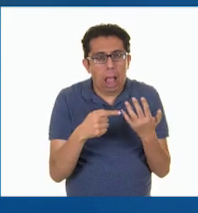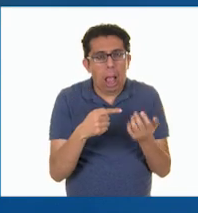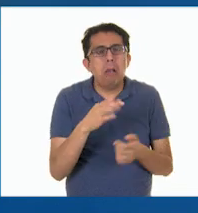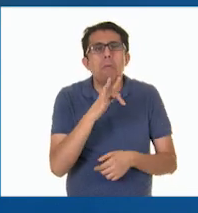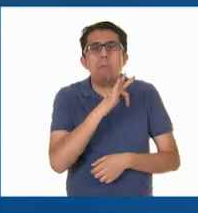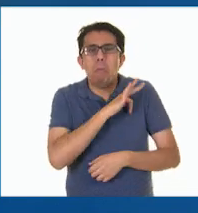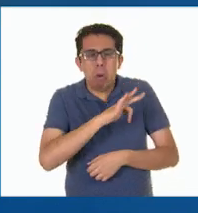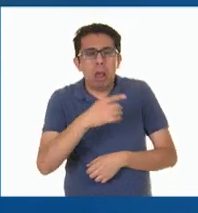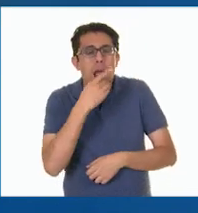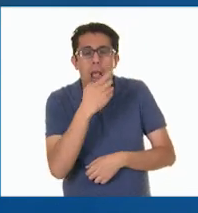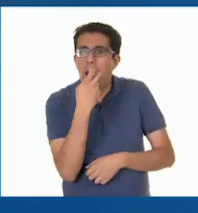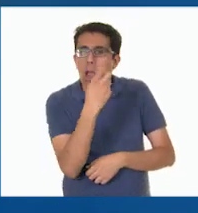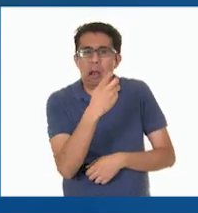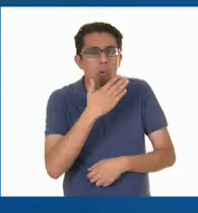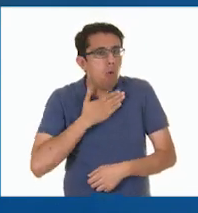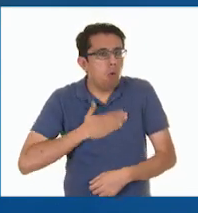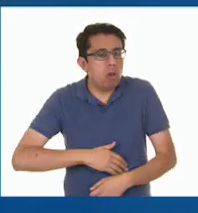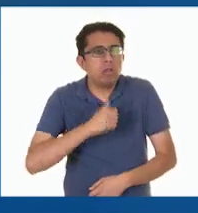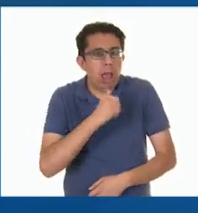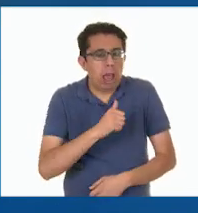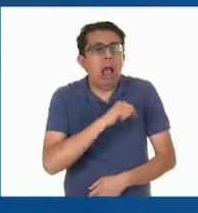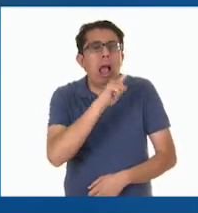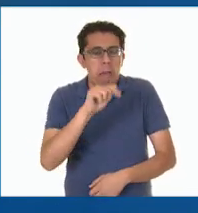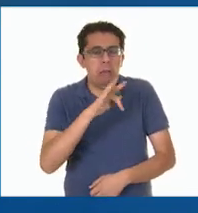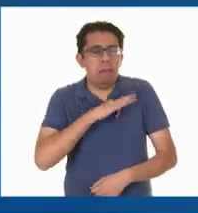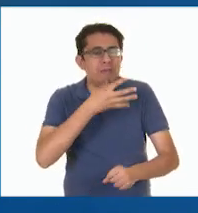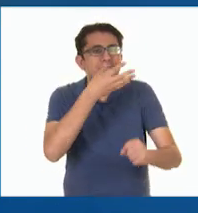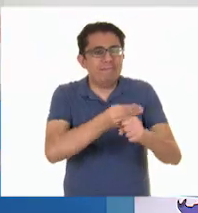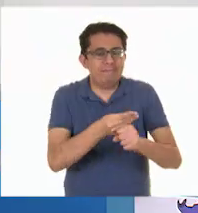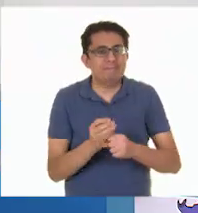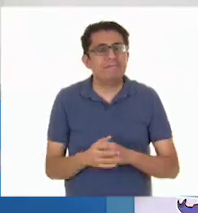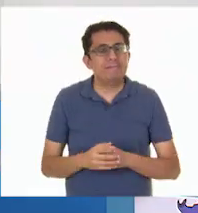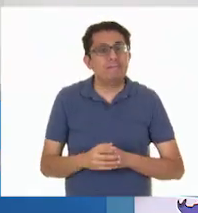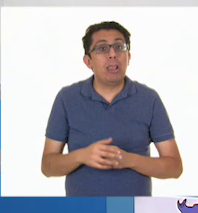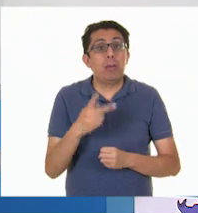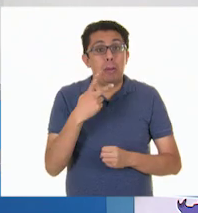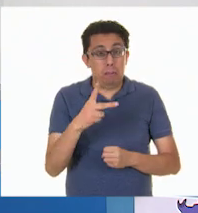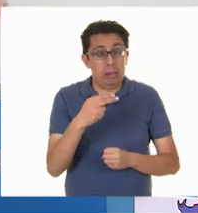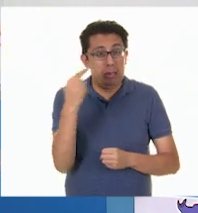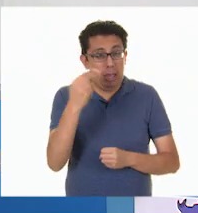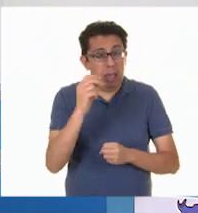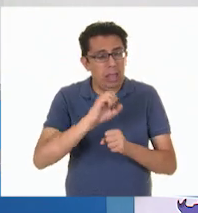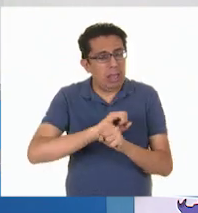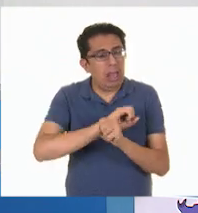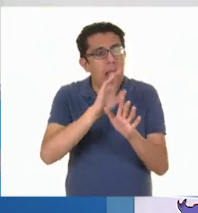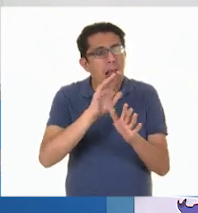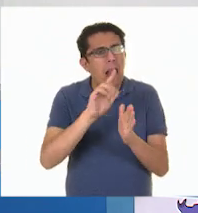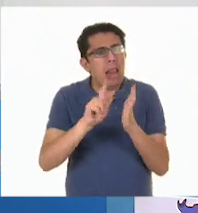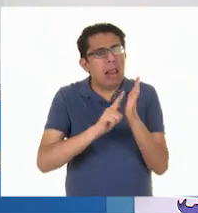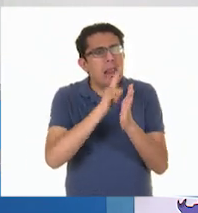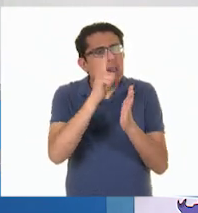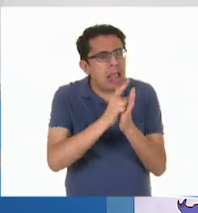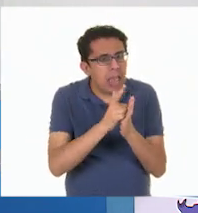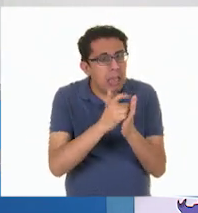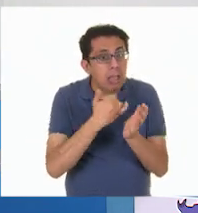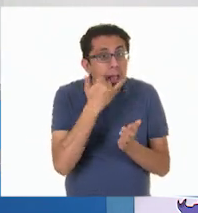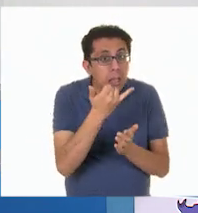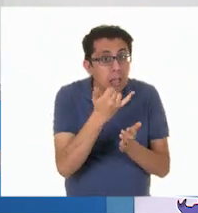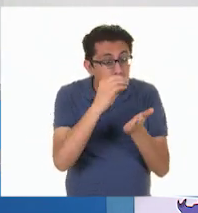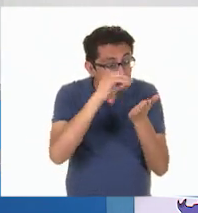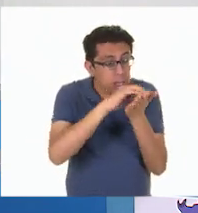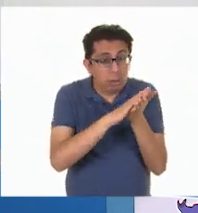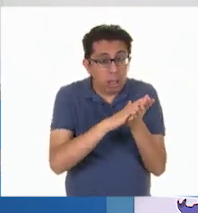algo injusto y arreglarlo, ¿verdad? Porque se puede arreglar. Pero sí, aquí hay que aclarar, más que la ley que se equivoque, es la aplicación de la